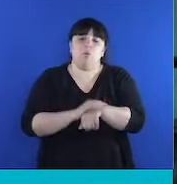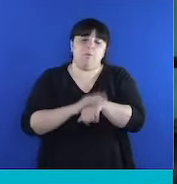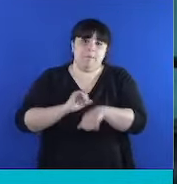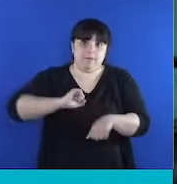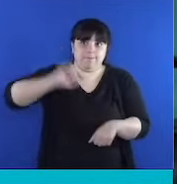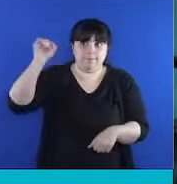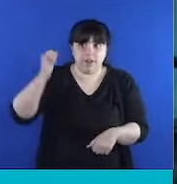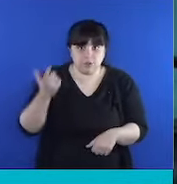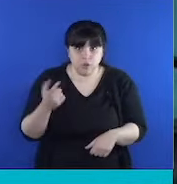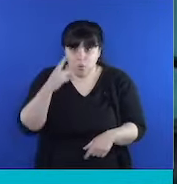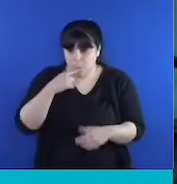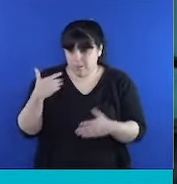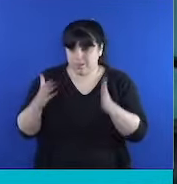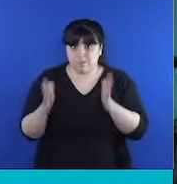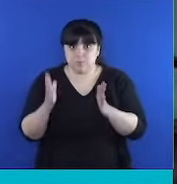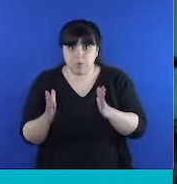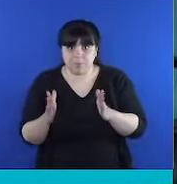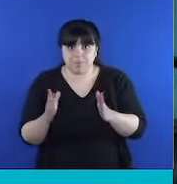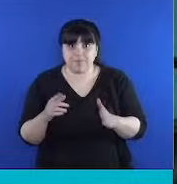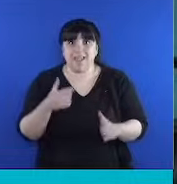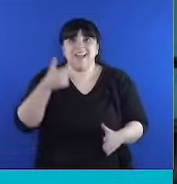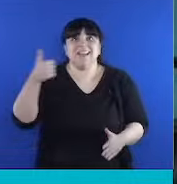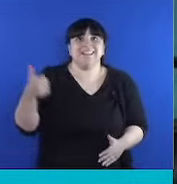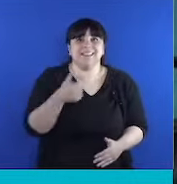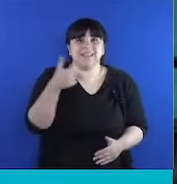último periodo, sería una inversión de